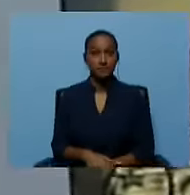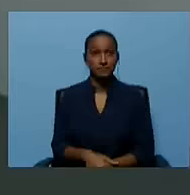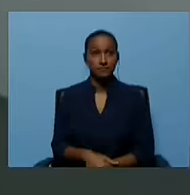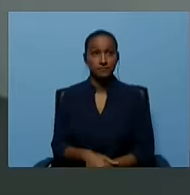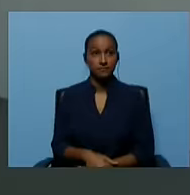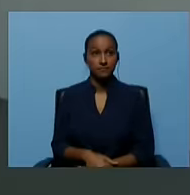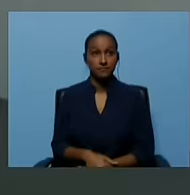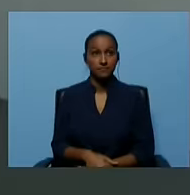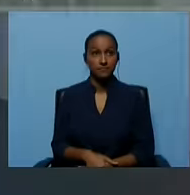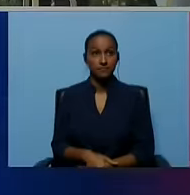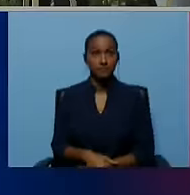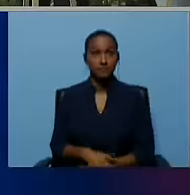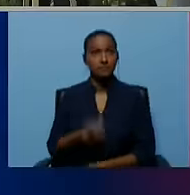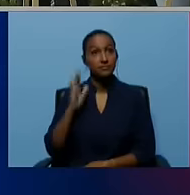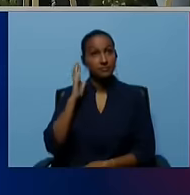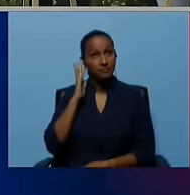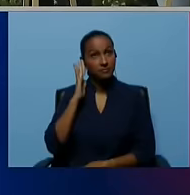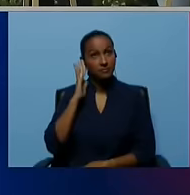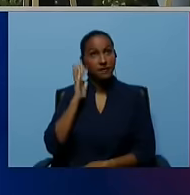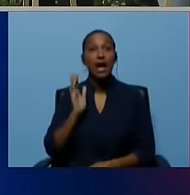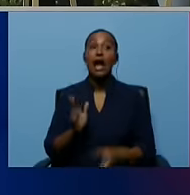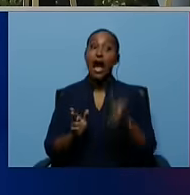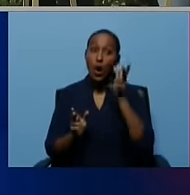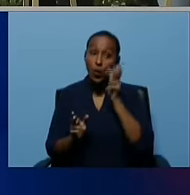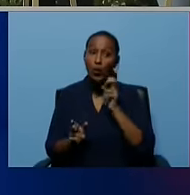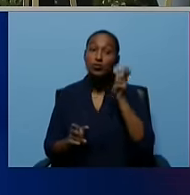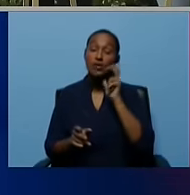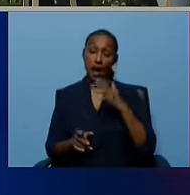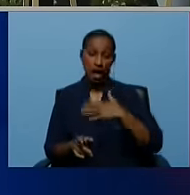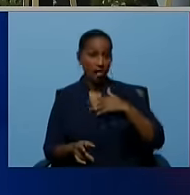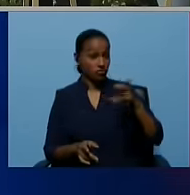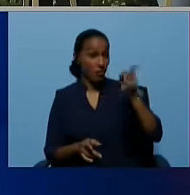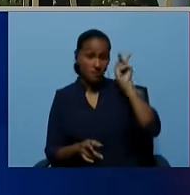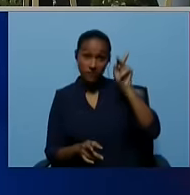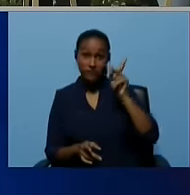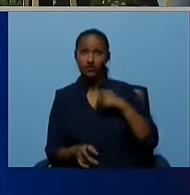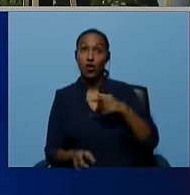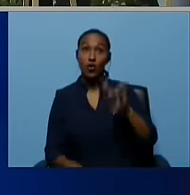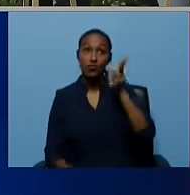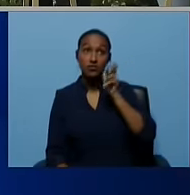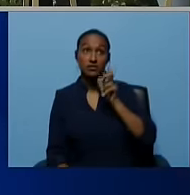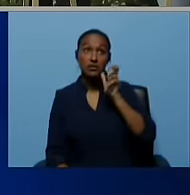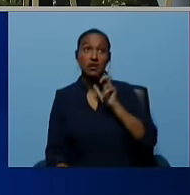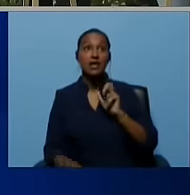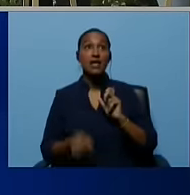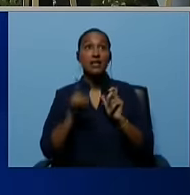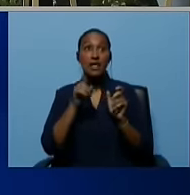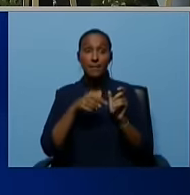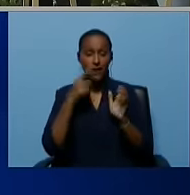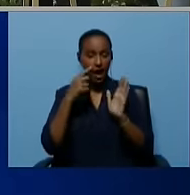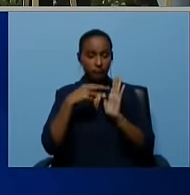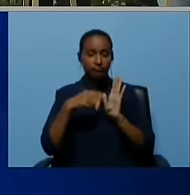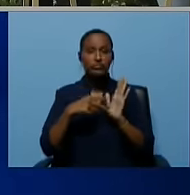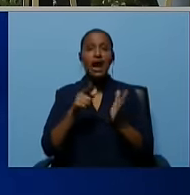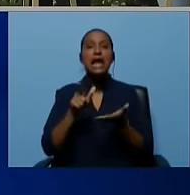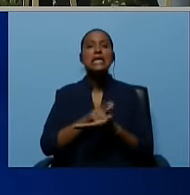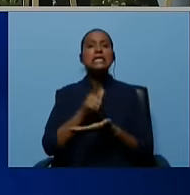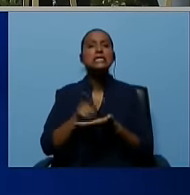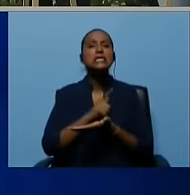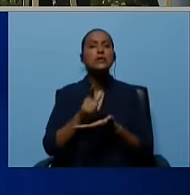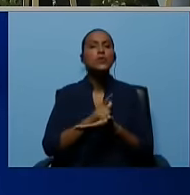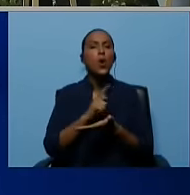No lo estaba escuchando, profesor. Y además revisando el libro que me regalaron los niños y